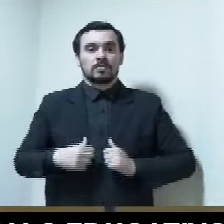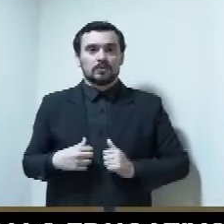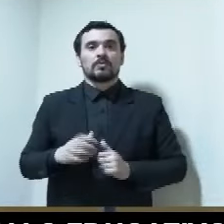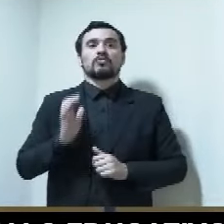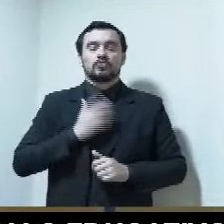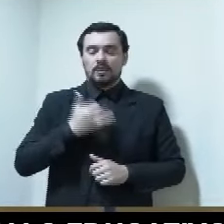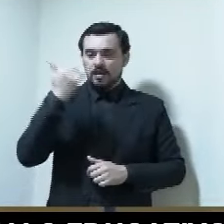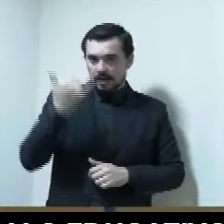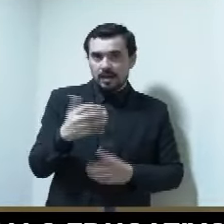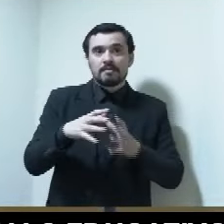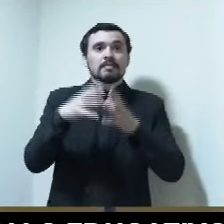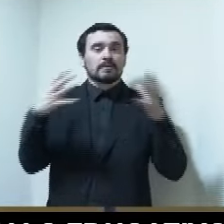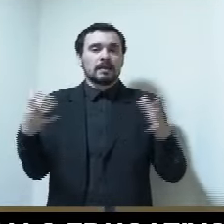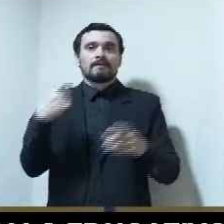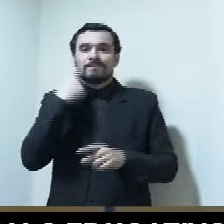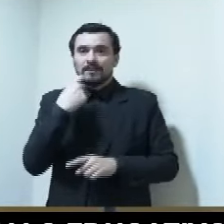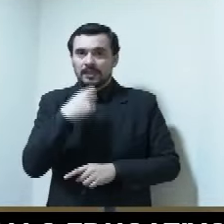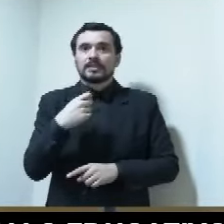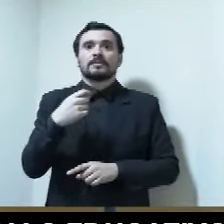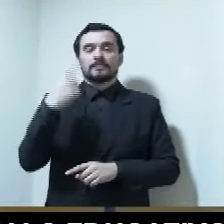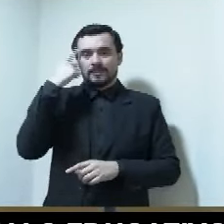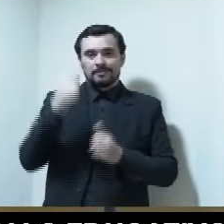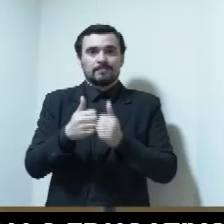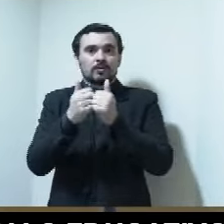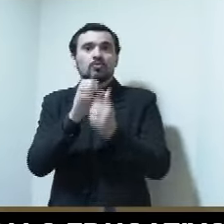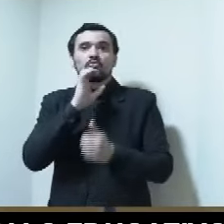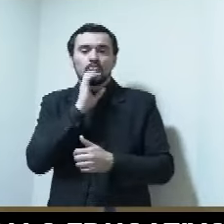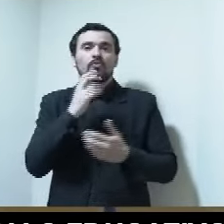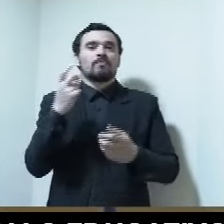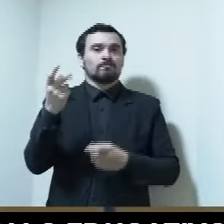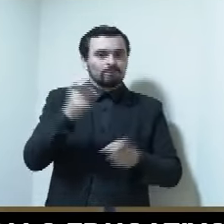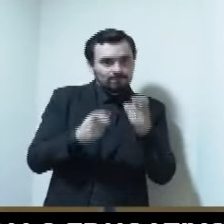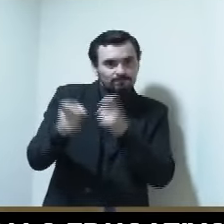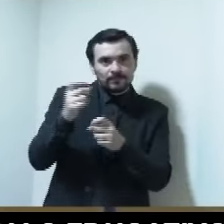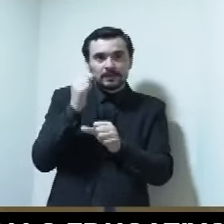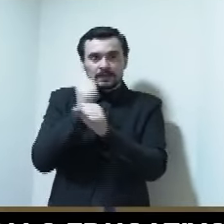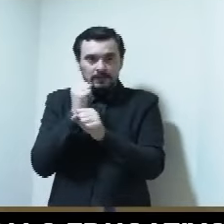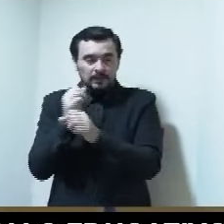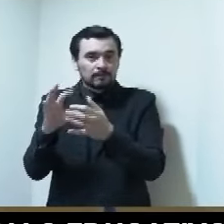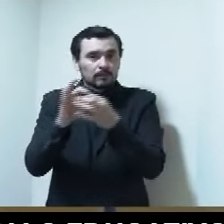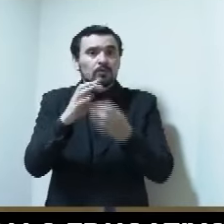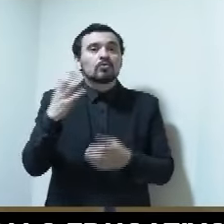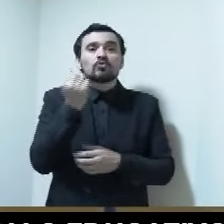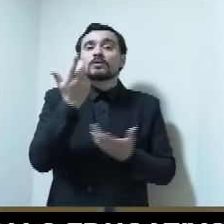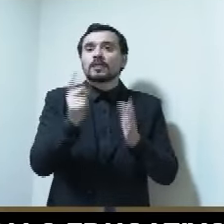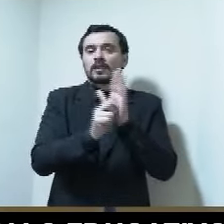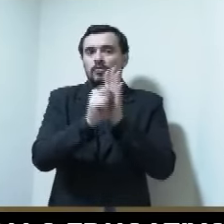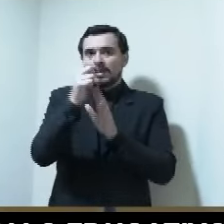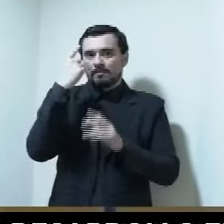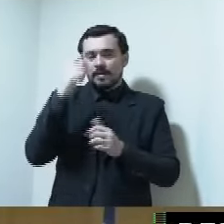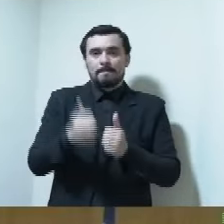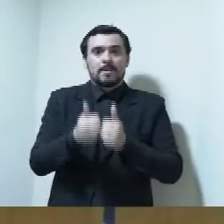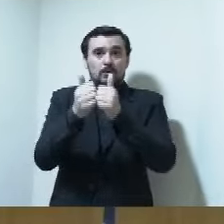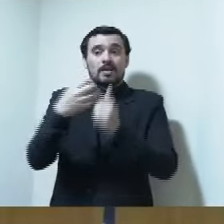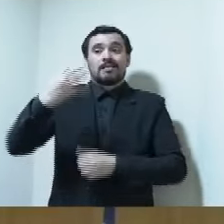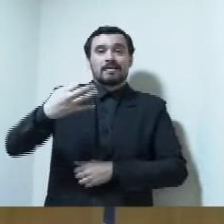Enfrentaremos los grandes desafíos que esto conlleva de forma inteligente, con acciones coordinadas, eficientes y utilizando tecnología para mejorar la calidad